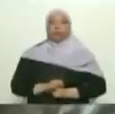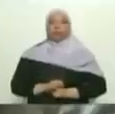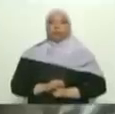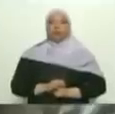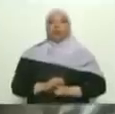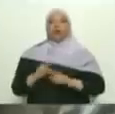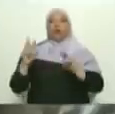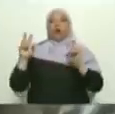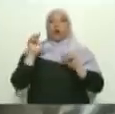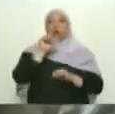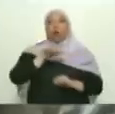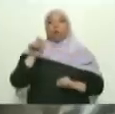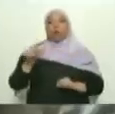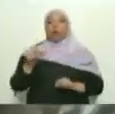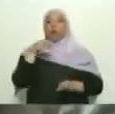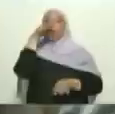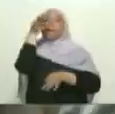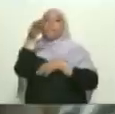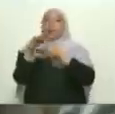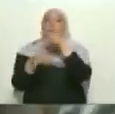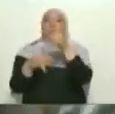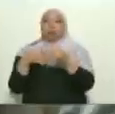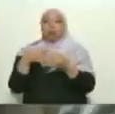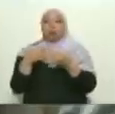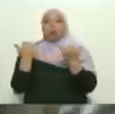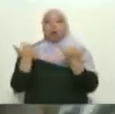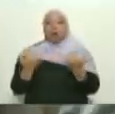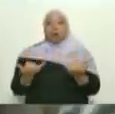Los nuevos elementos que quiero detallar